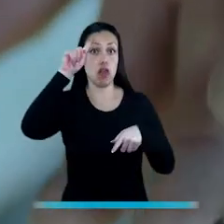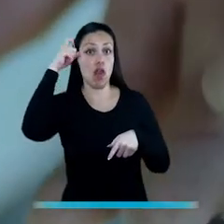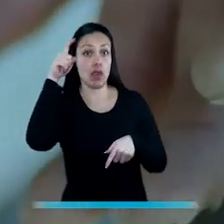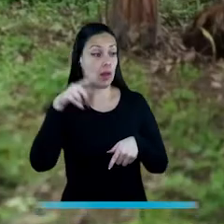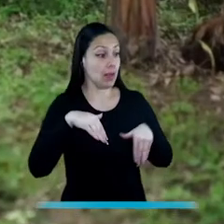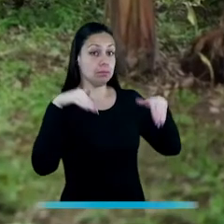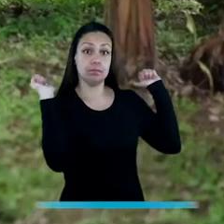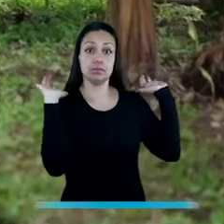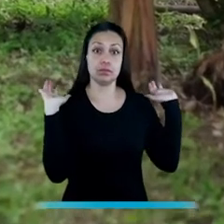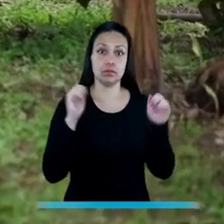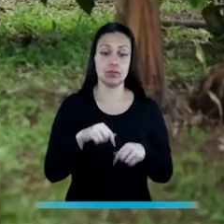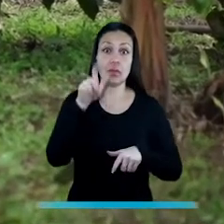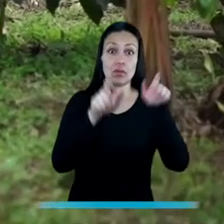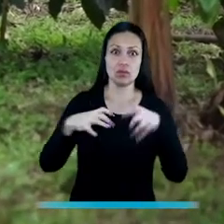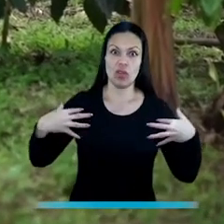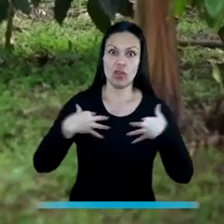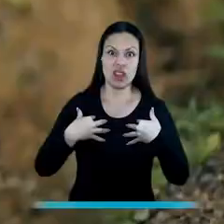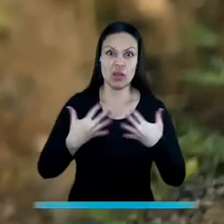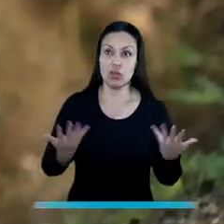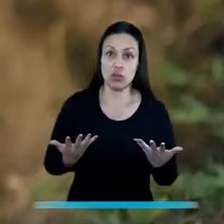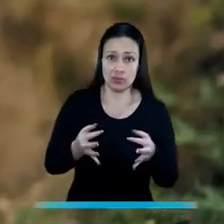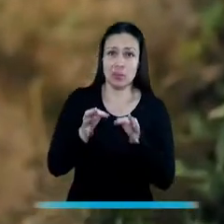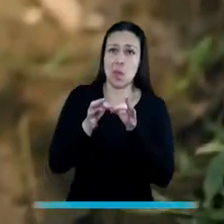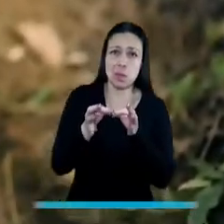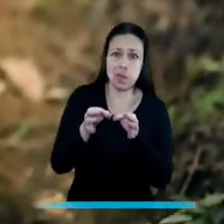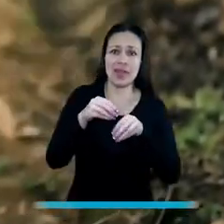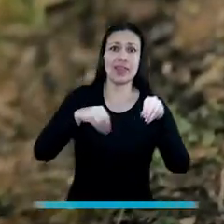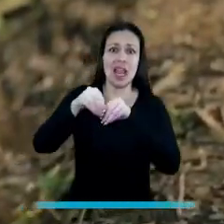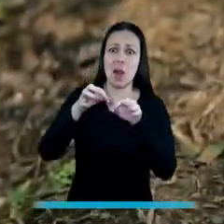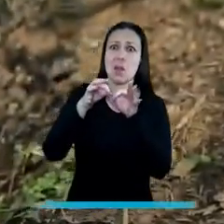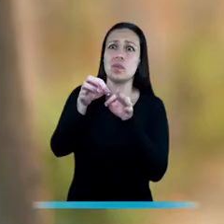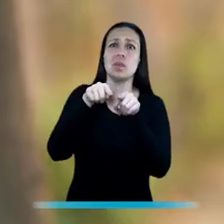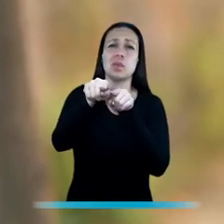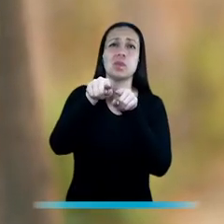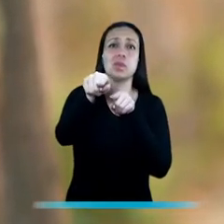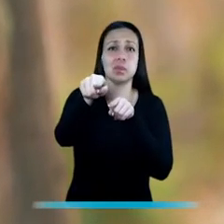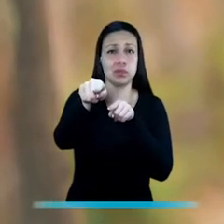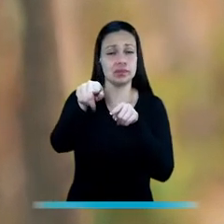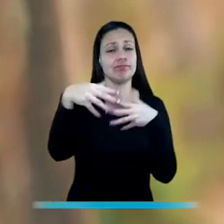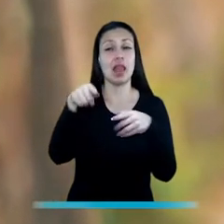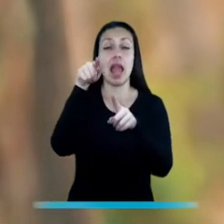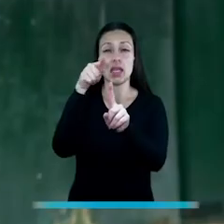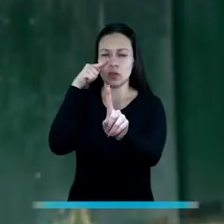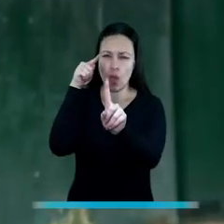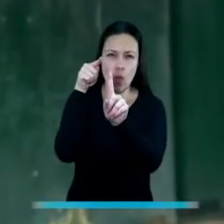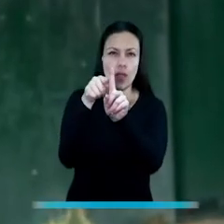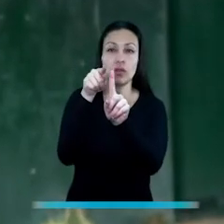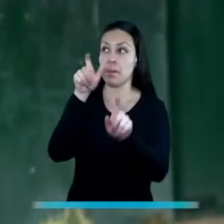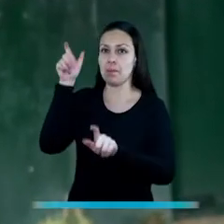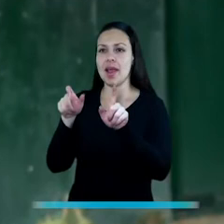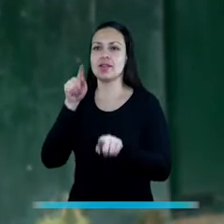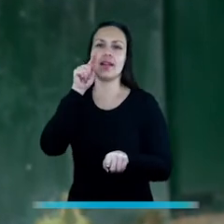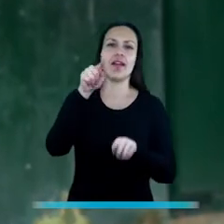del Estado. Las víctimas son las regiones, las víctimas son los territorios. Las víctimas, lamentablemente, son